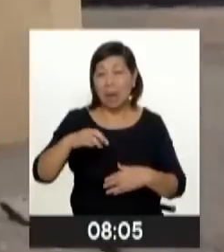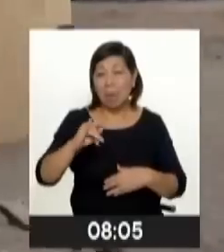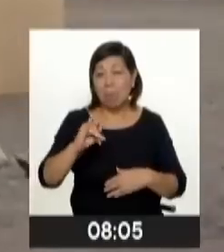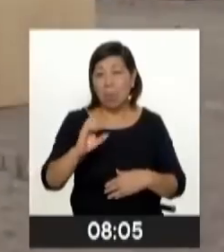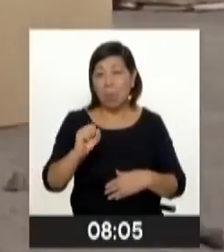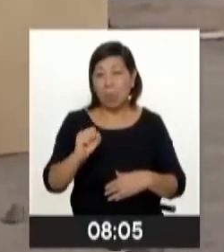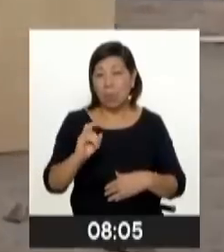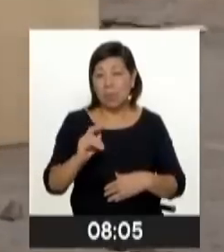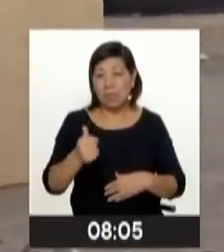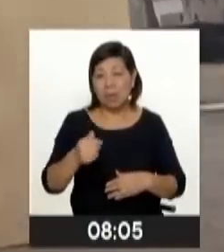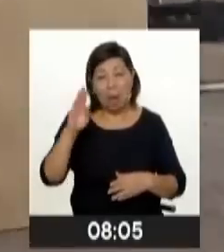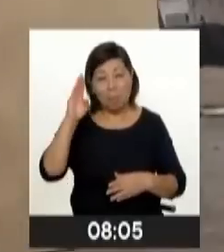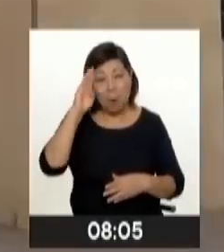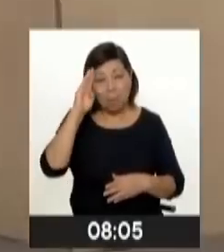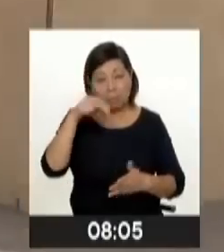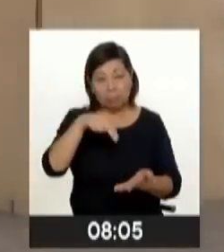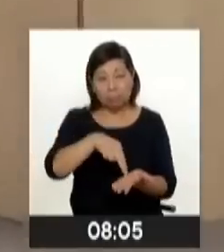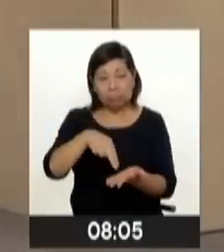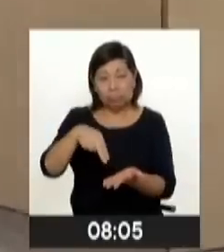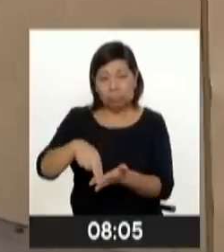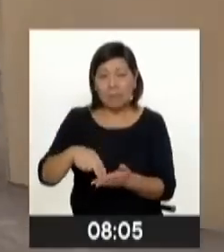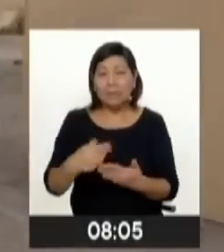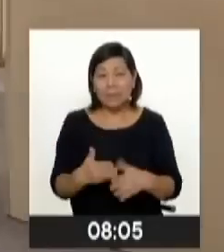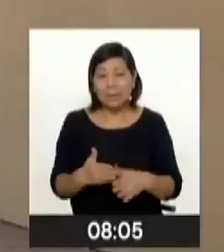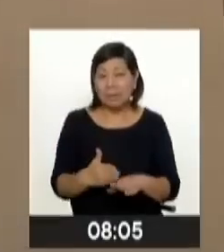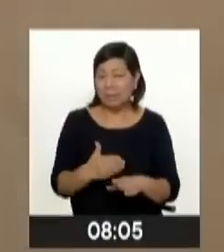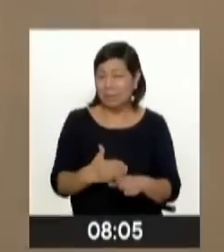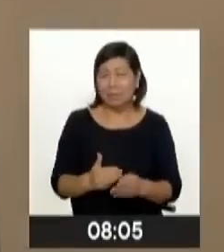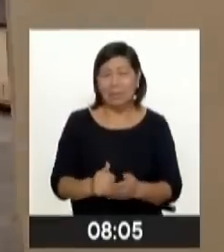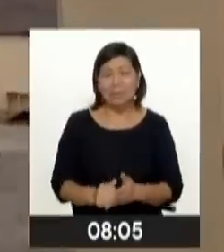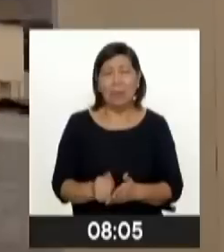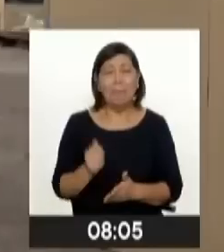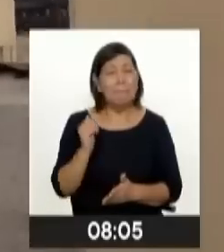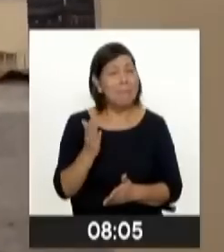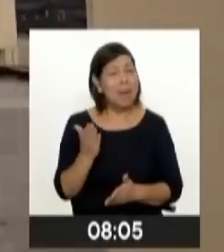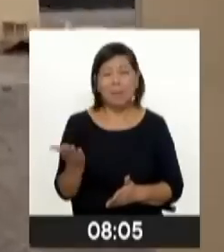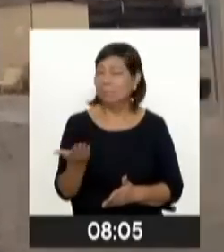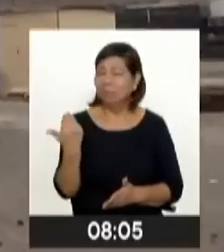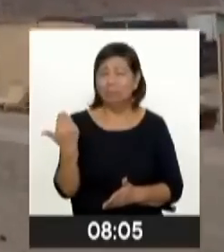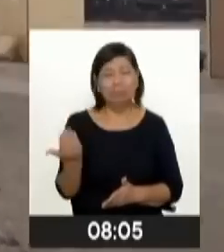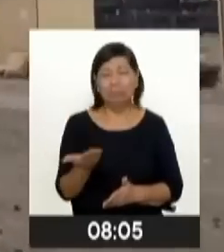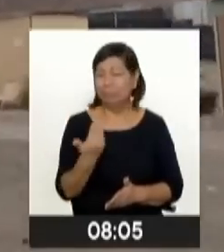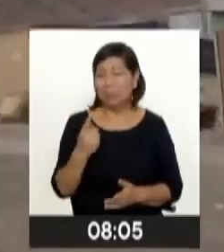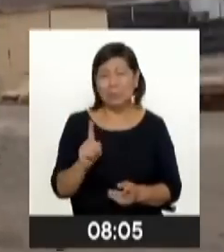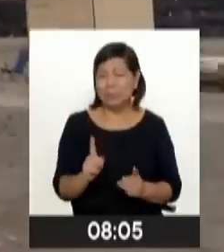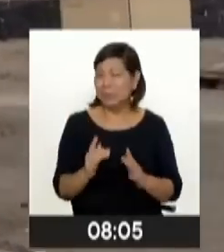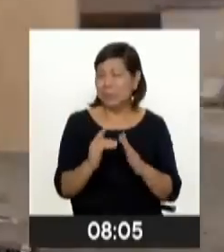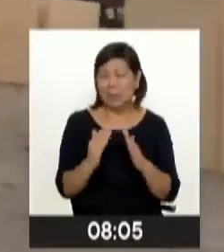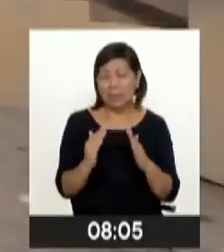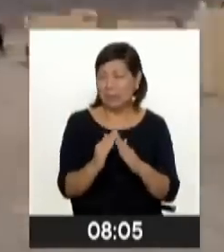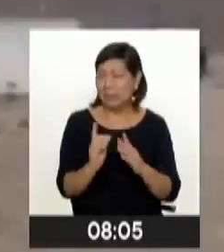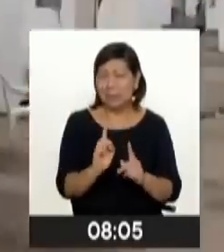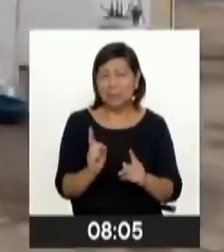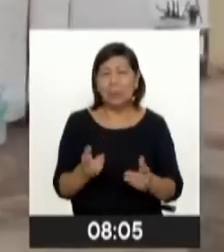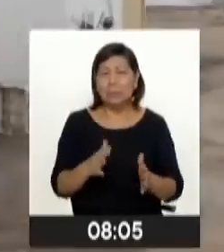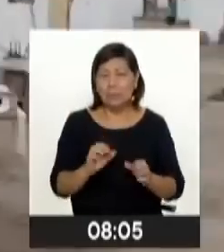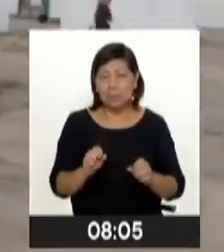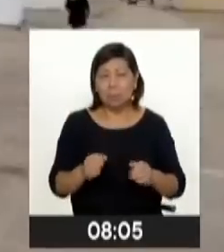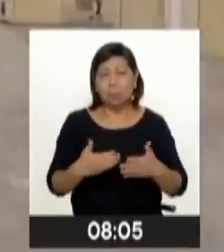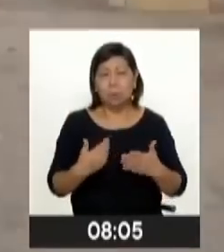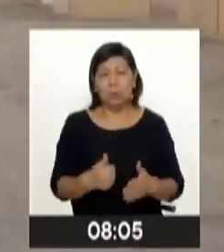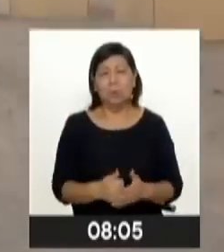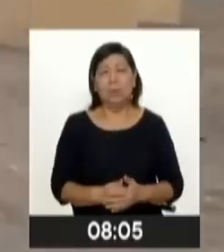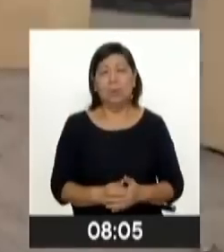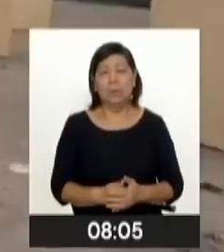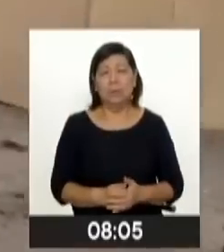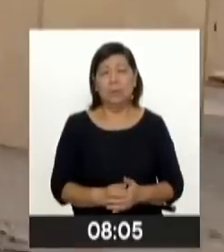presencia policial, esto ya es parte de una orden judicial que se ha dado para poder